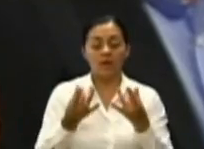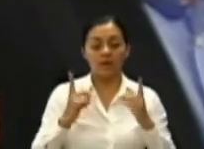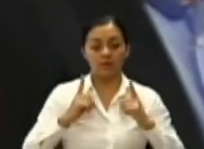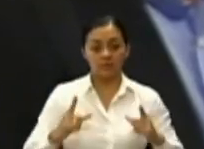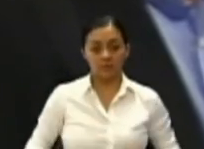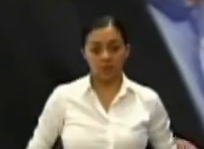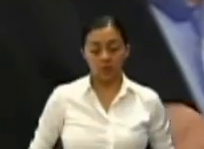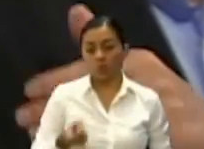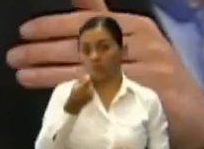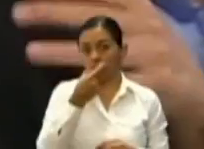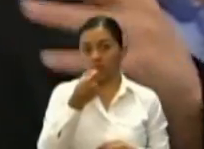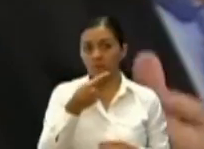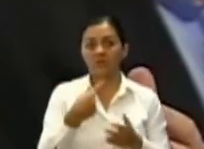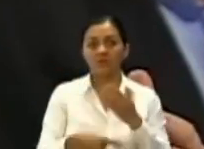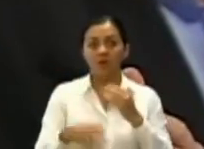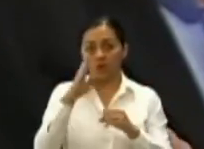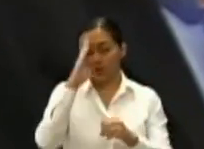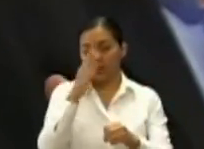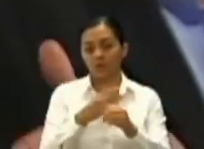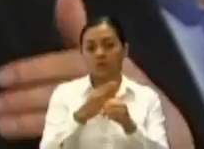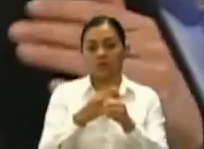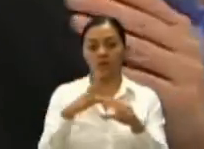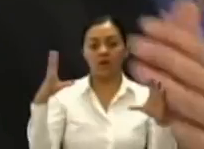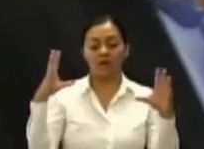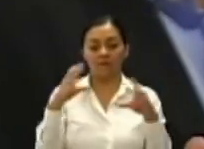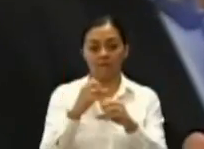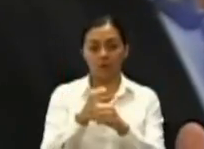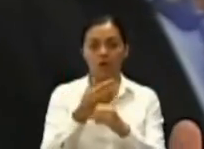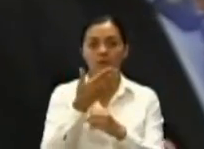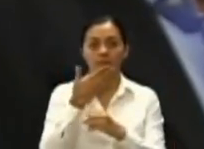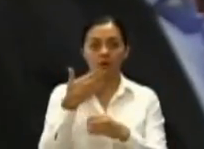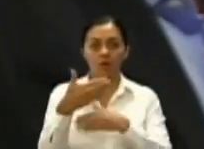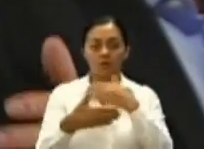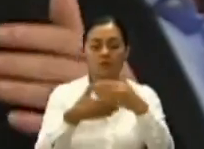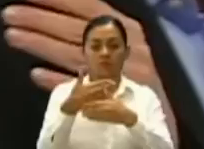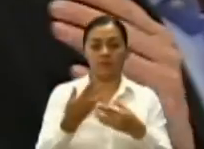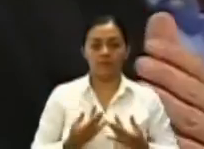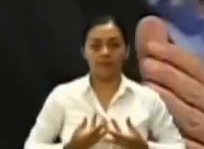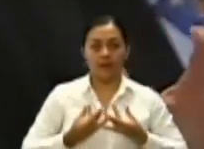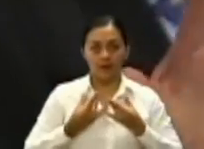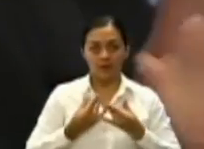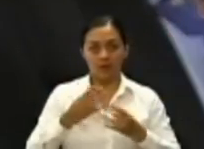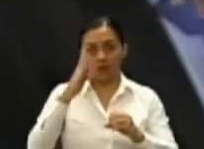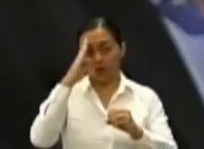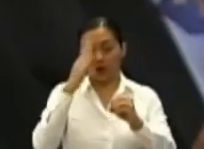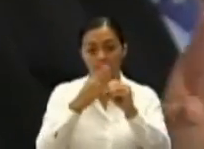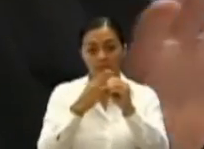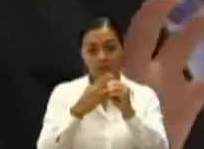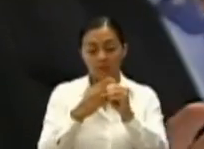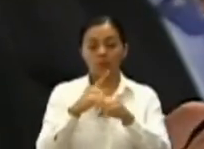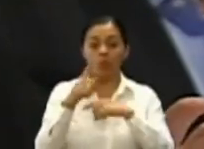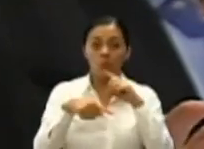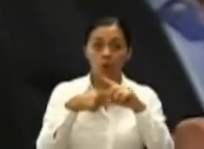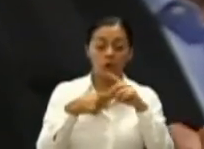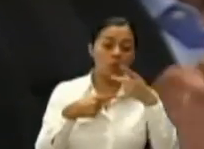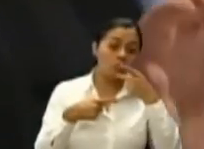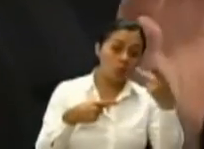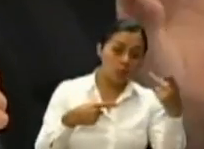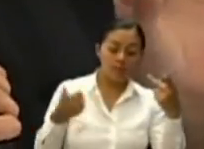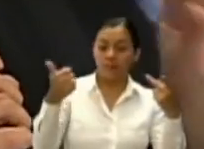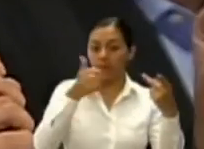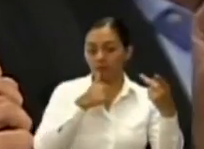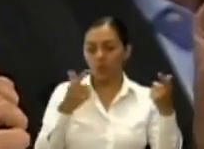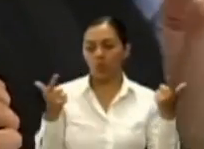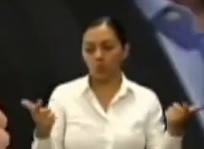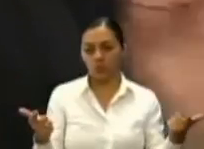prepagada y tiene un enfoque de mejoramiento continuo de la calidad de buscar como tanto en la parte pública como privada podemos